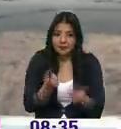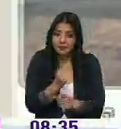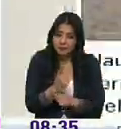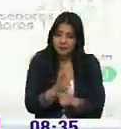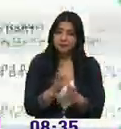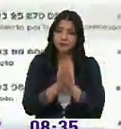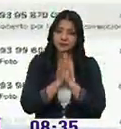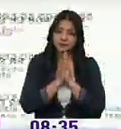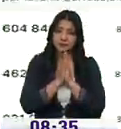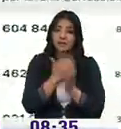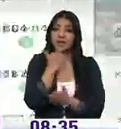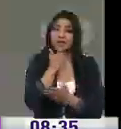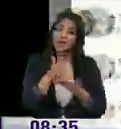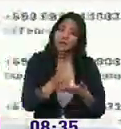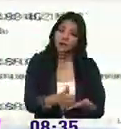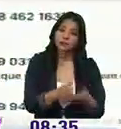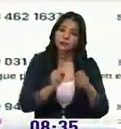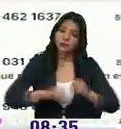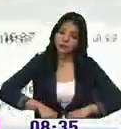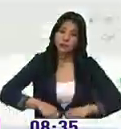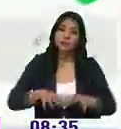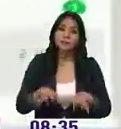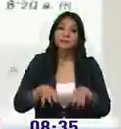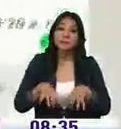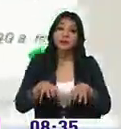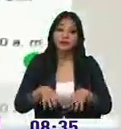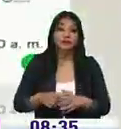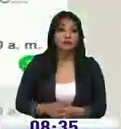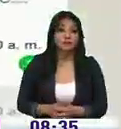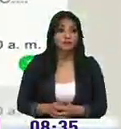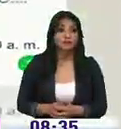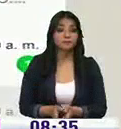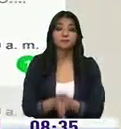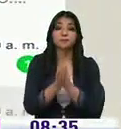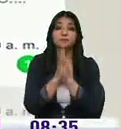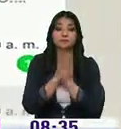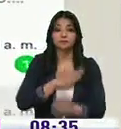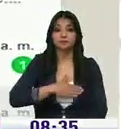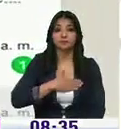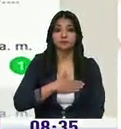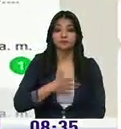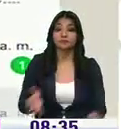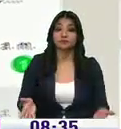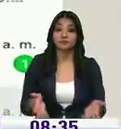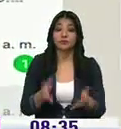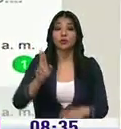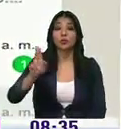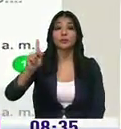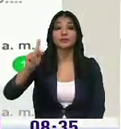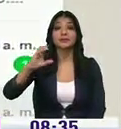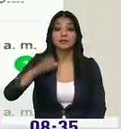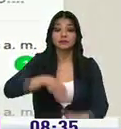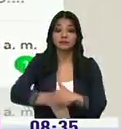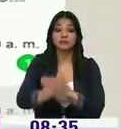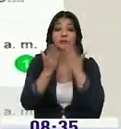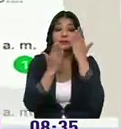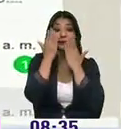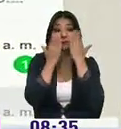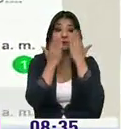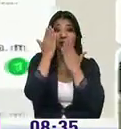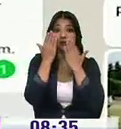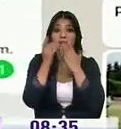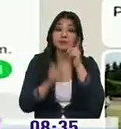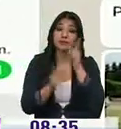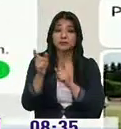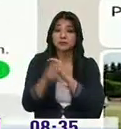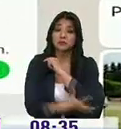a alguien que les pueda ayudar. Muy bien, solicito por favor promover ubicar un UPC en la entrada del túnel Guayasamín. Hay muchos indigentes